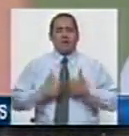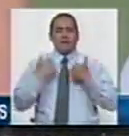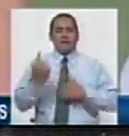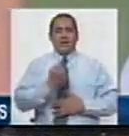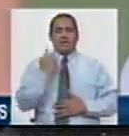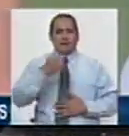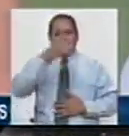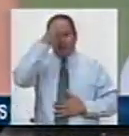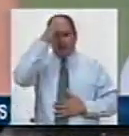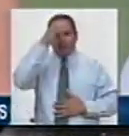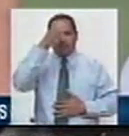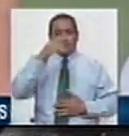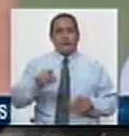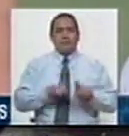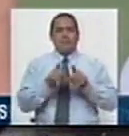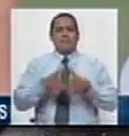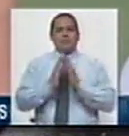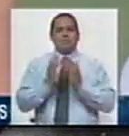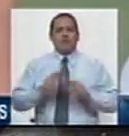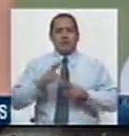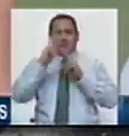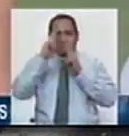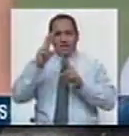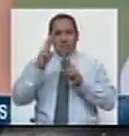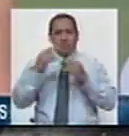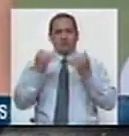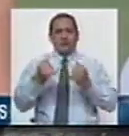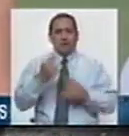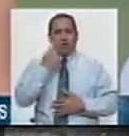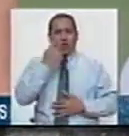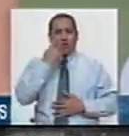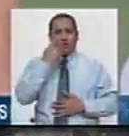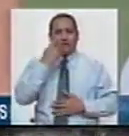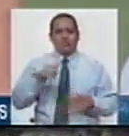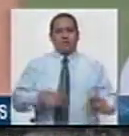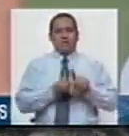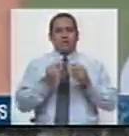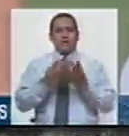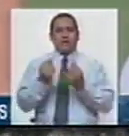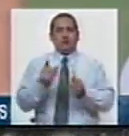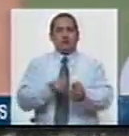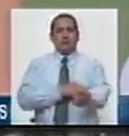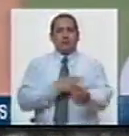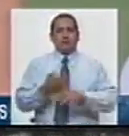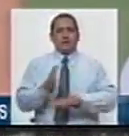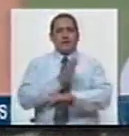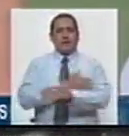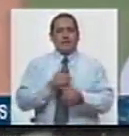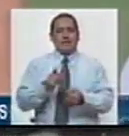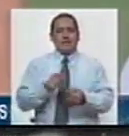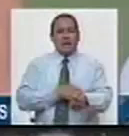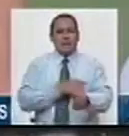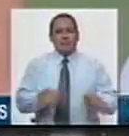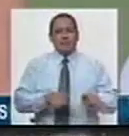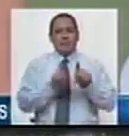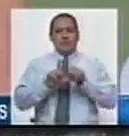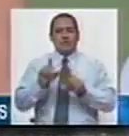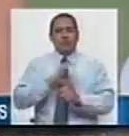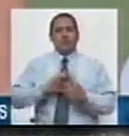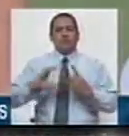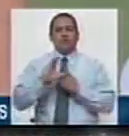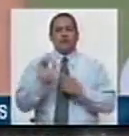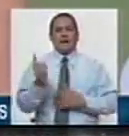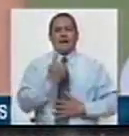biotecnología. Exigimos respeto y reconocimiento a las tradiciones y hábitos de nuestras